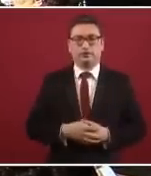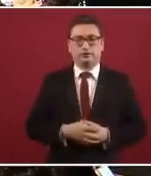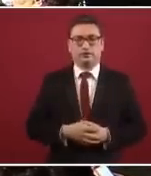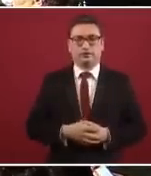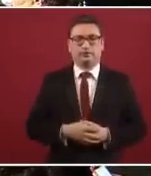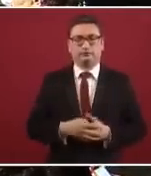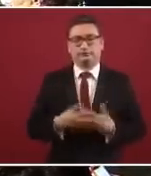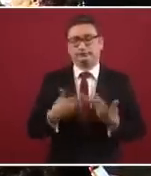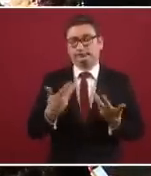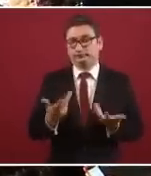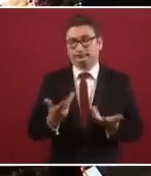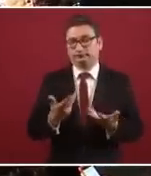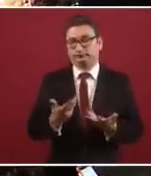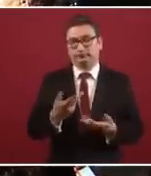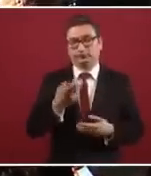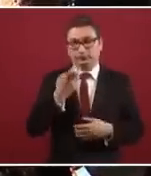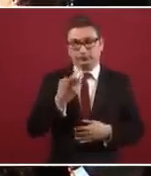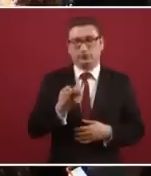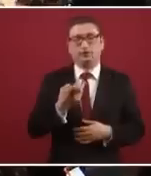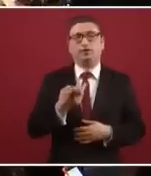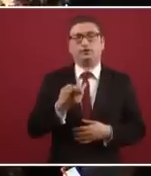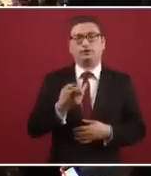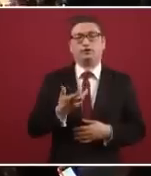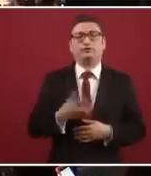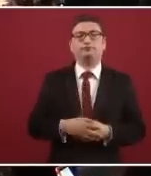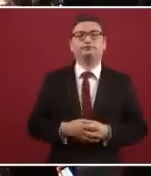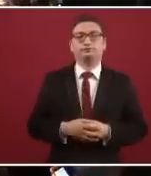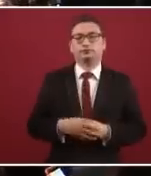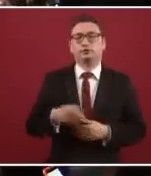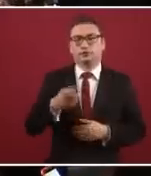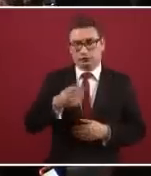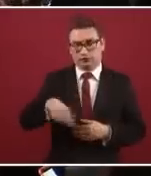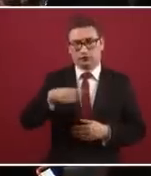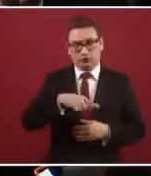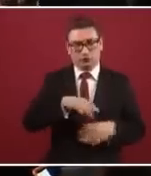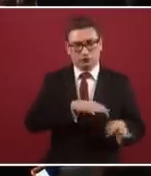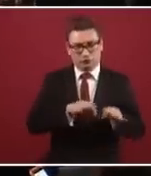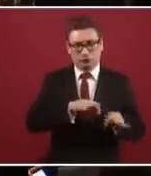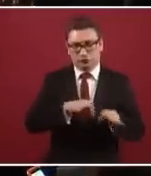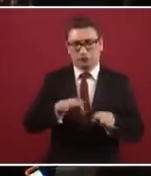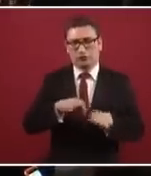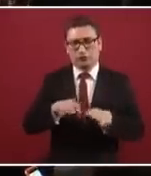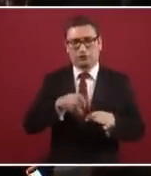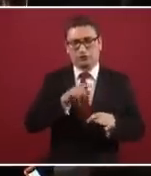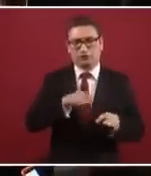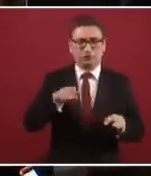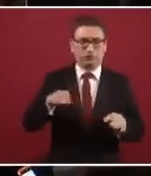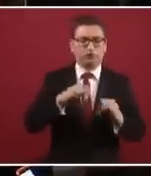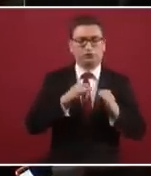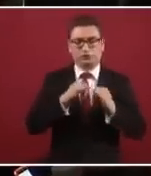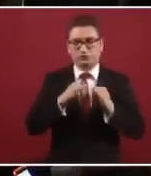Entonces, hay que darles trabajo a esas dos instituciones